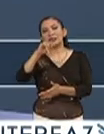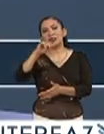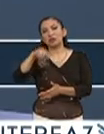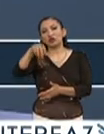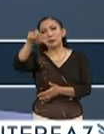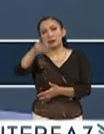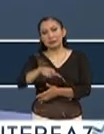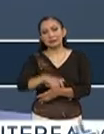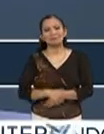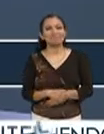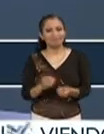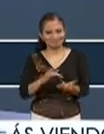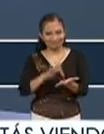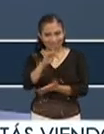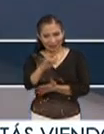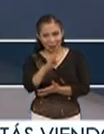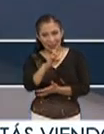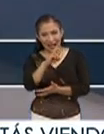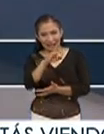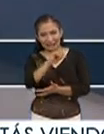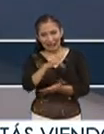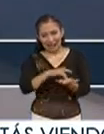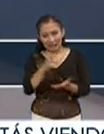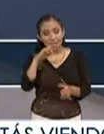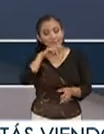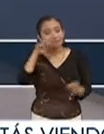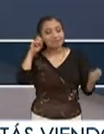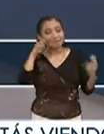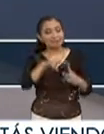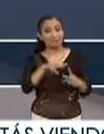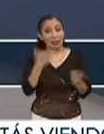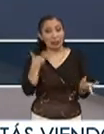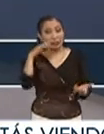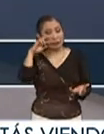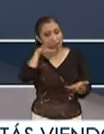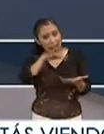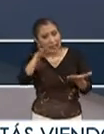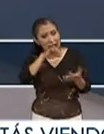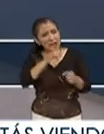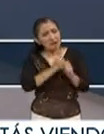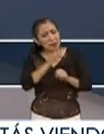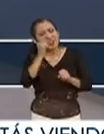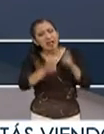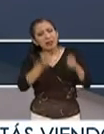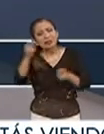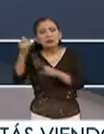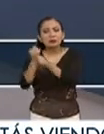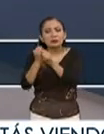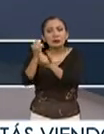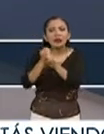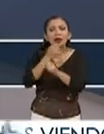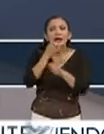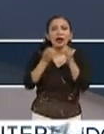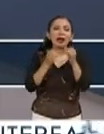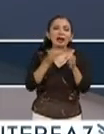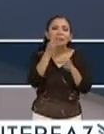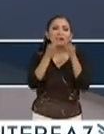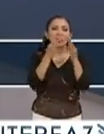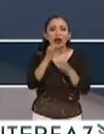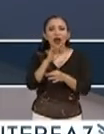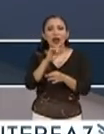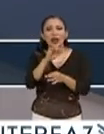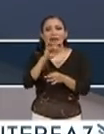www.conacitprensa.mx. Perfecto, muchas gracias Berenice, gracias, nos vemos muy pronto y pues lean toda la información que genera la agencia informativa